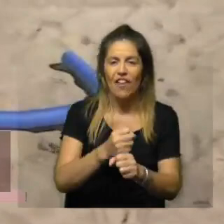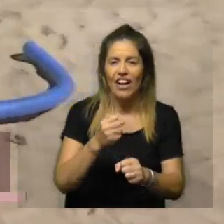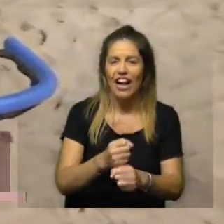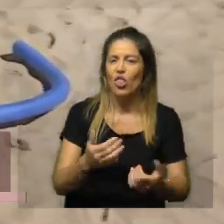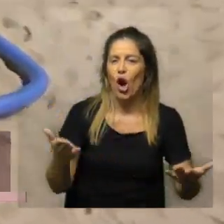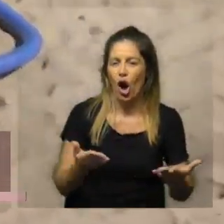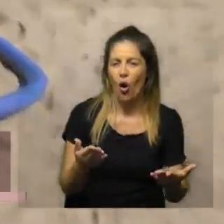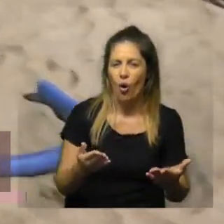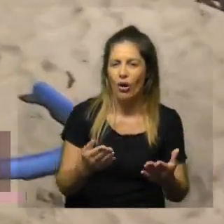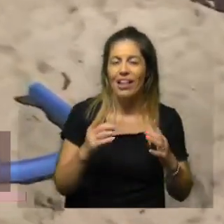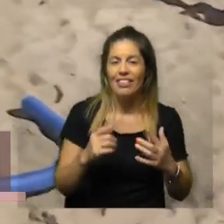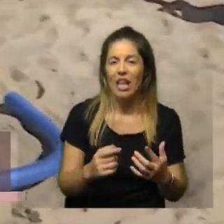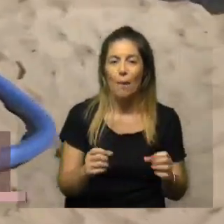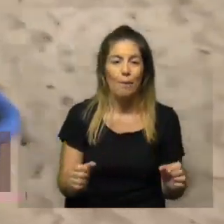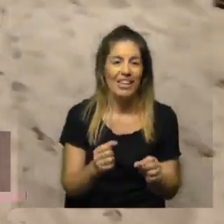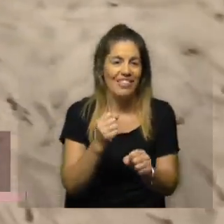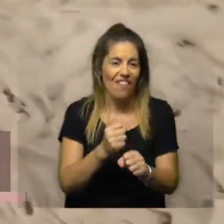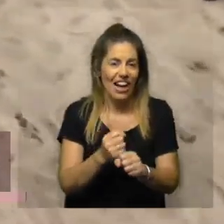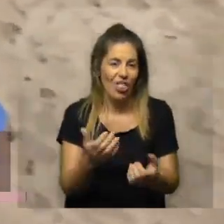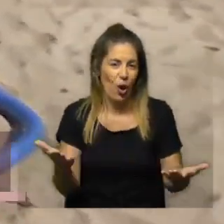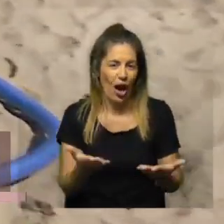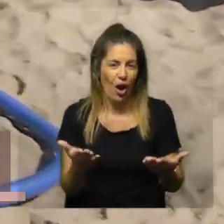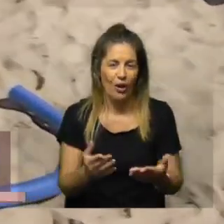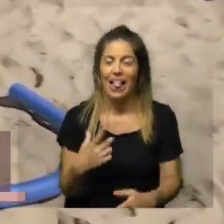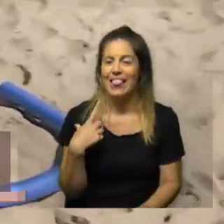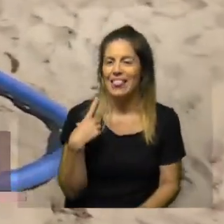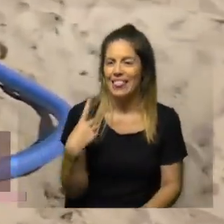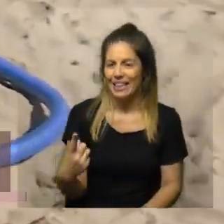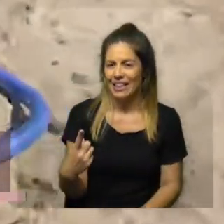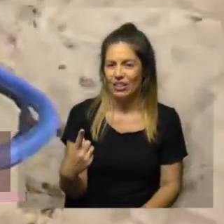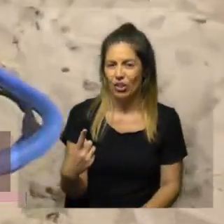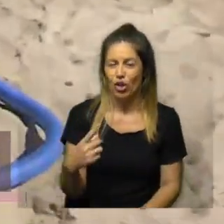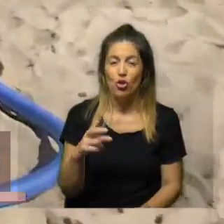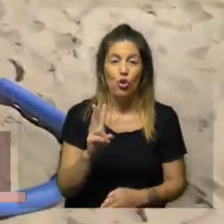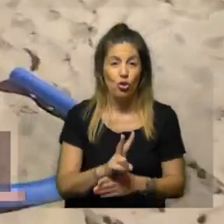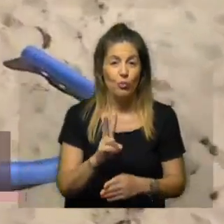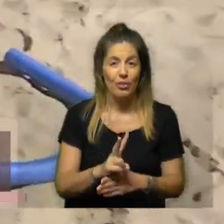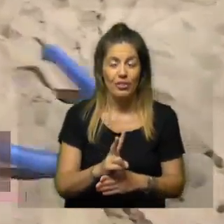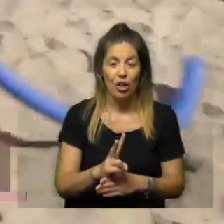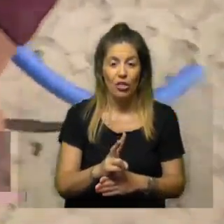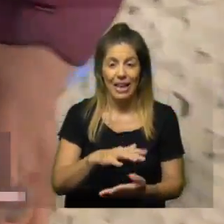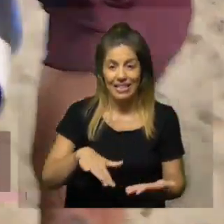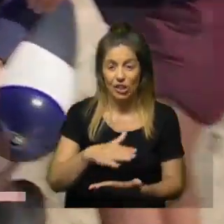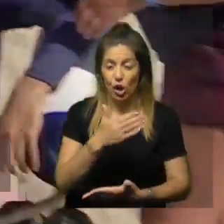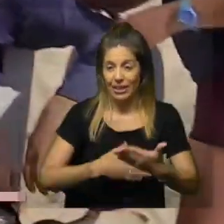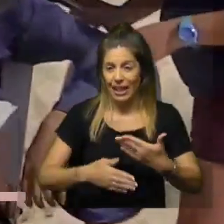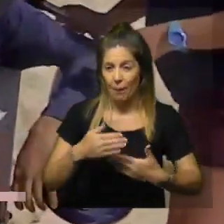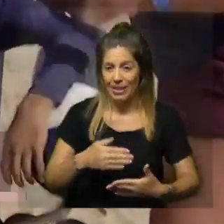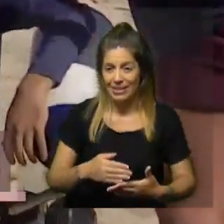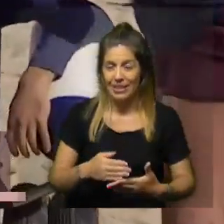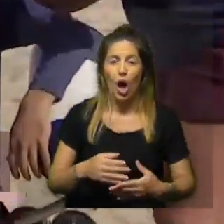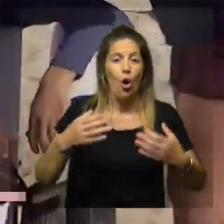Nos encontramos con las manos en la masa. Tenemos aquí al director, al supervisor de discapacidad, Juan Pablo Abella. Bueno, Abella, lo